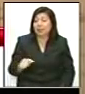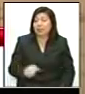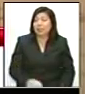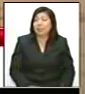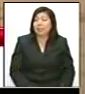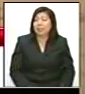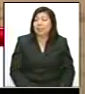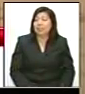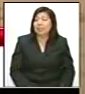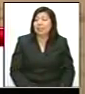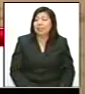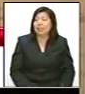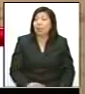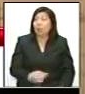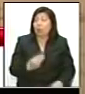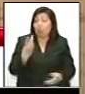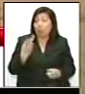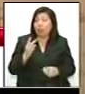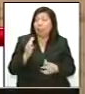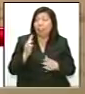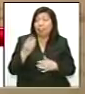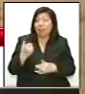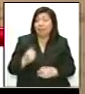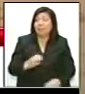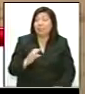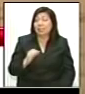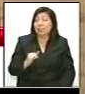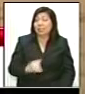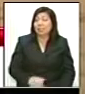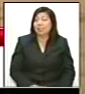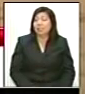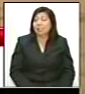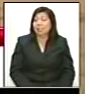En ese caso, y cuando es defensa civil.